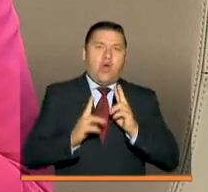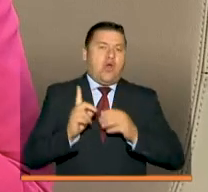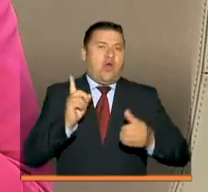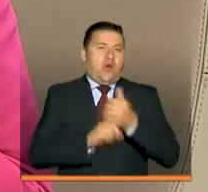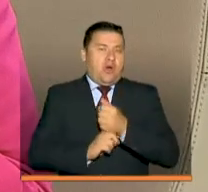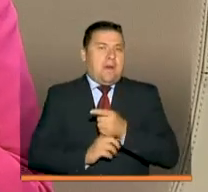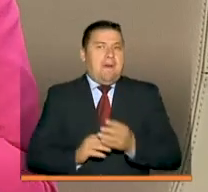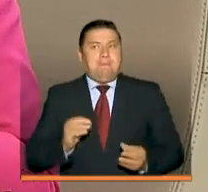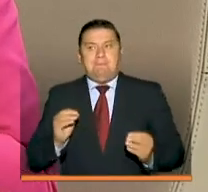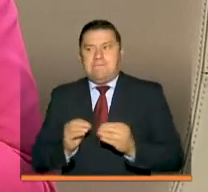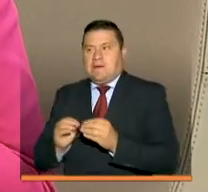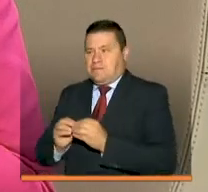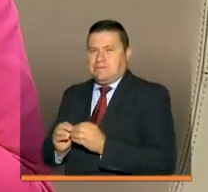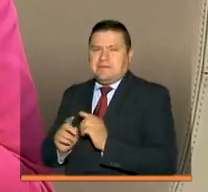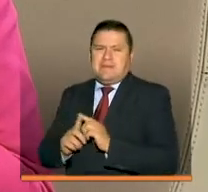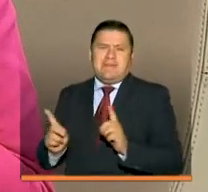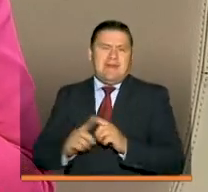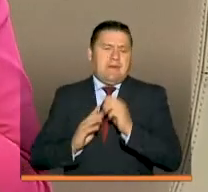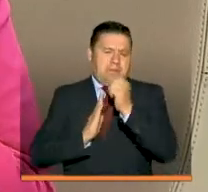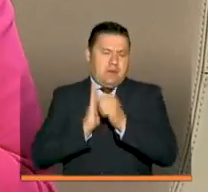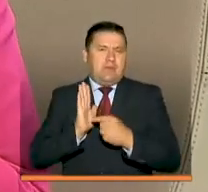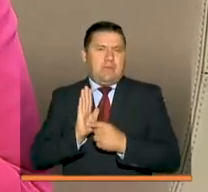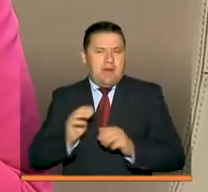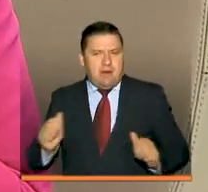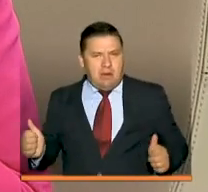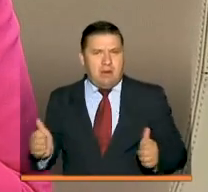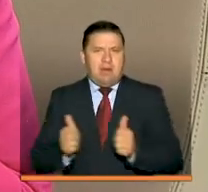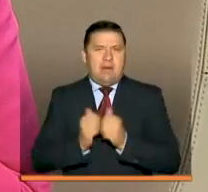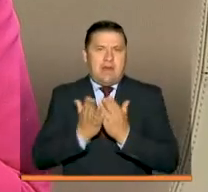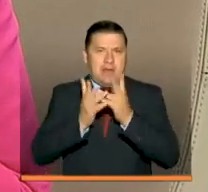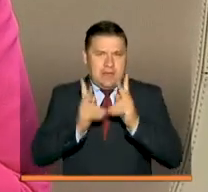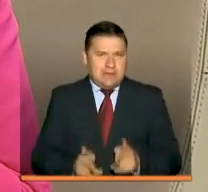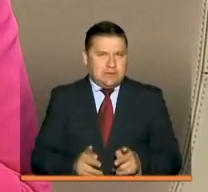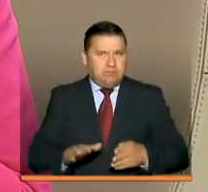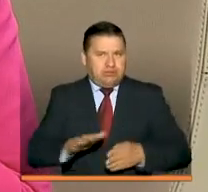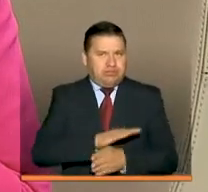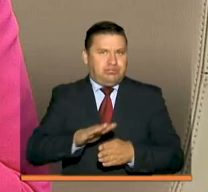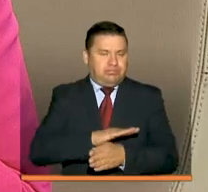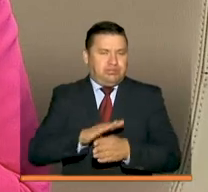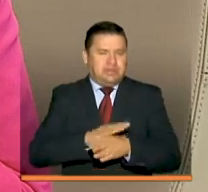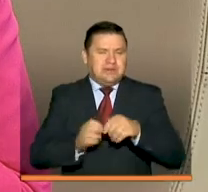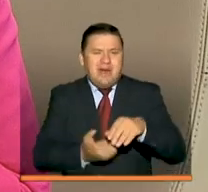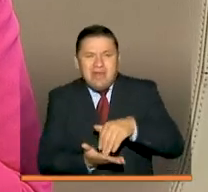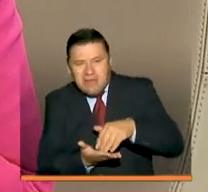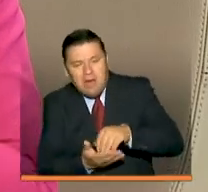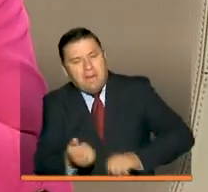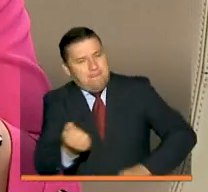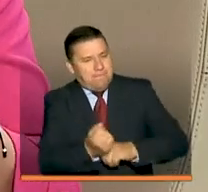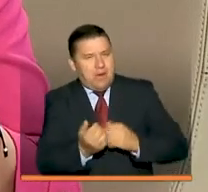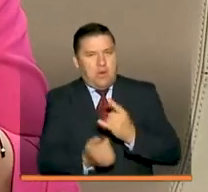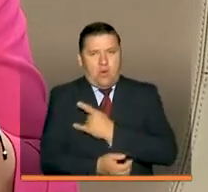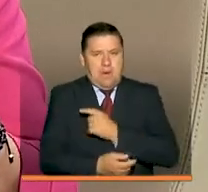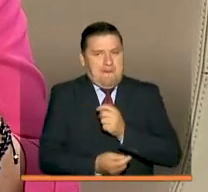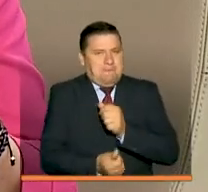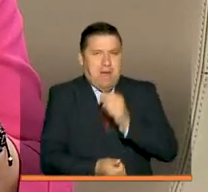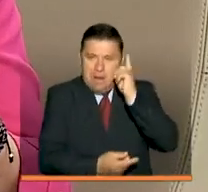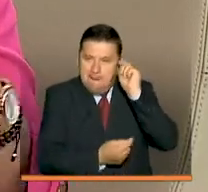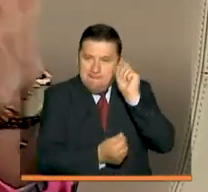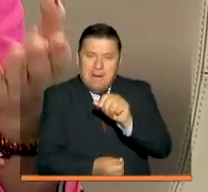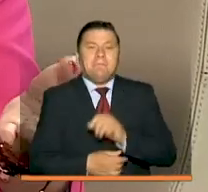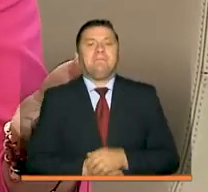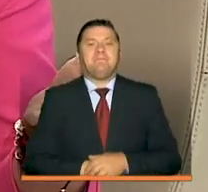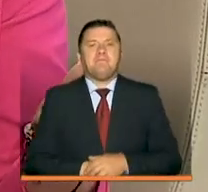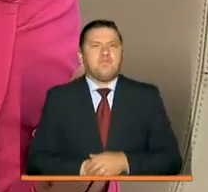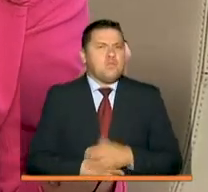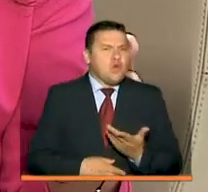este año sumar diversos programas que acompañaron a los estudiantes con mayor condición de vulnerabilidad. A eso, presidente, adicionaría